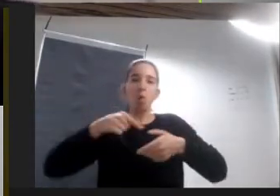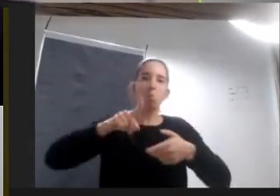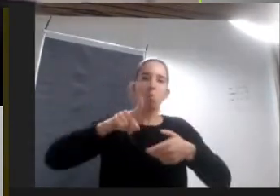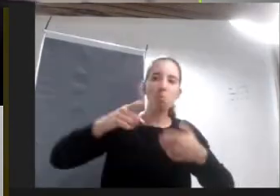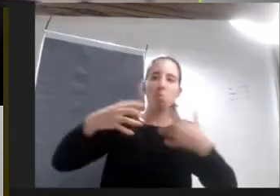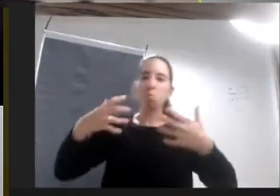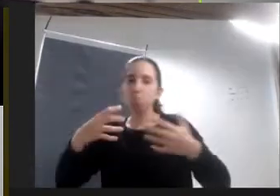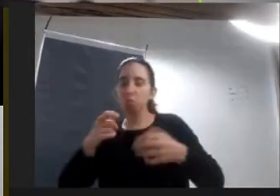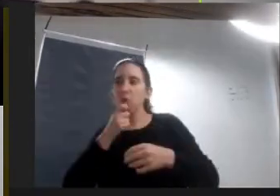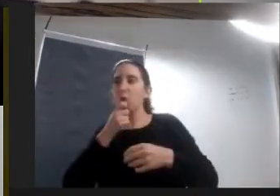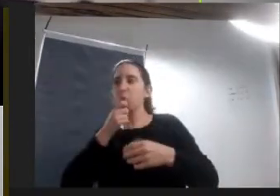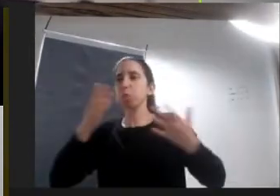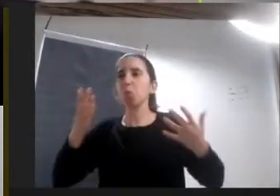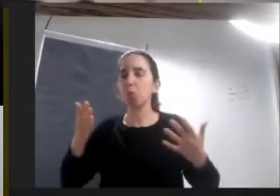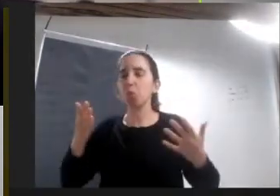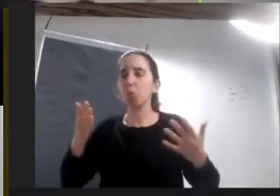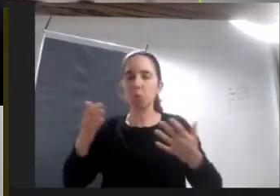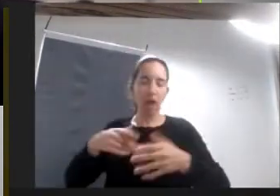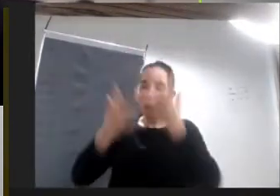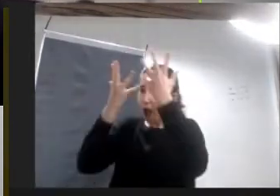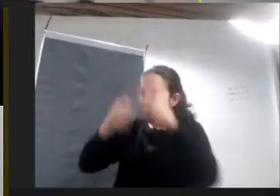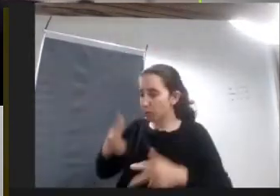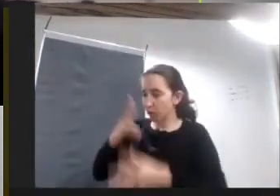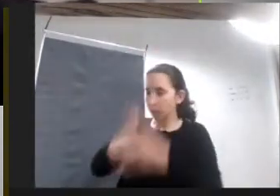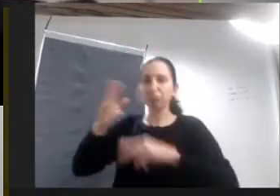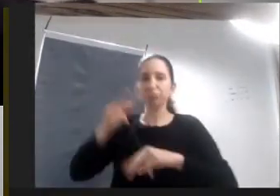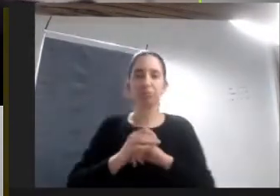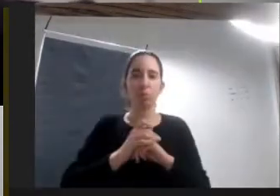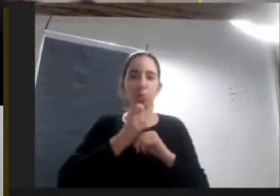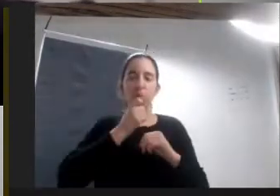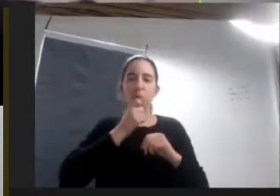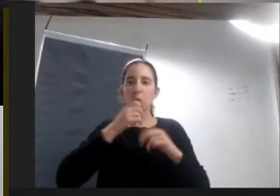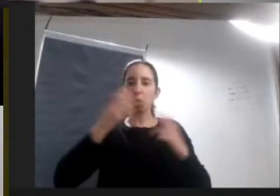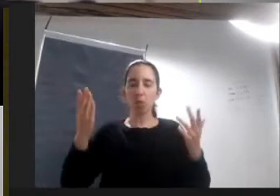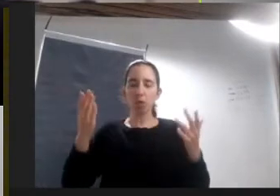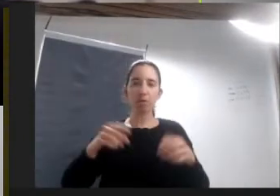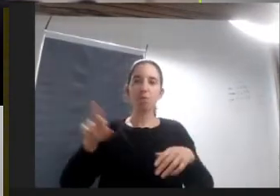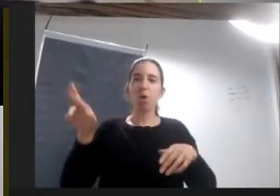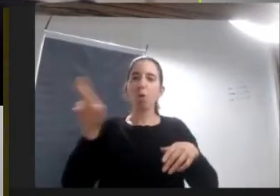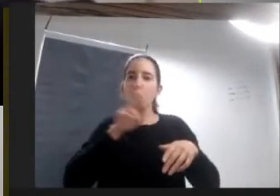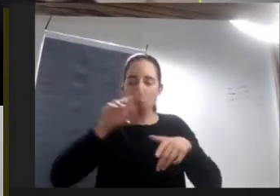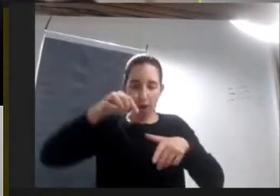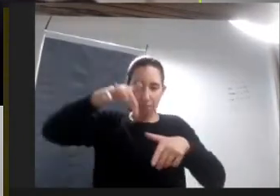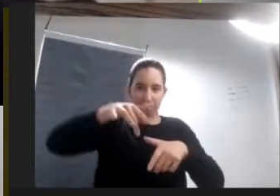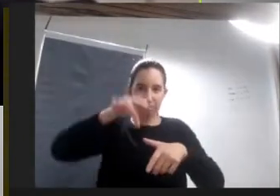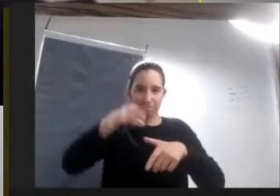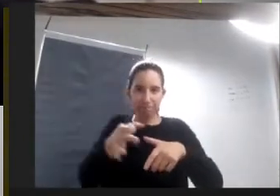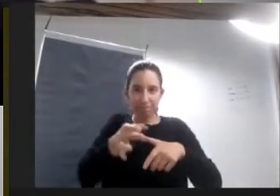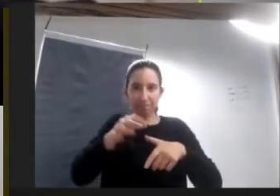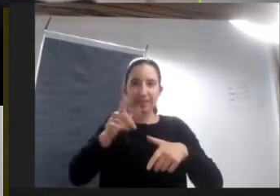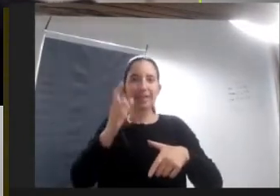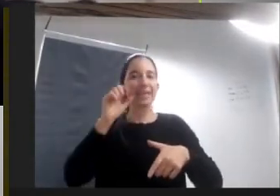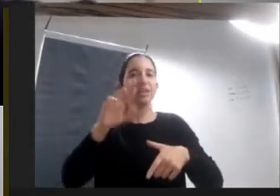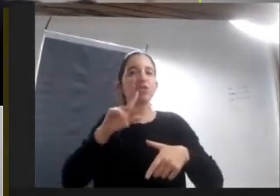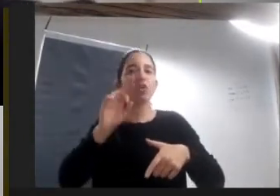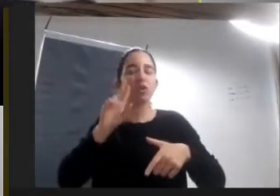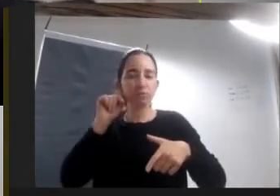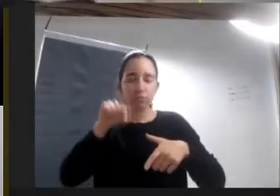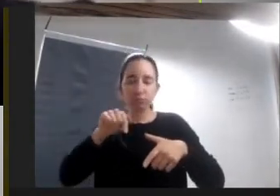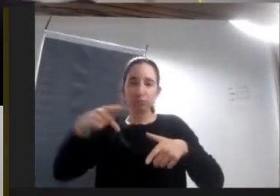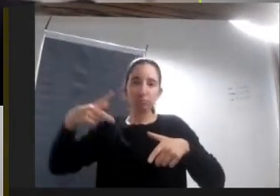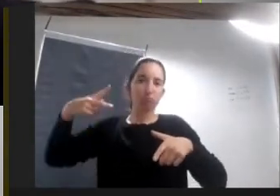el achicar quirúrgicamente el tamaño del clítoris o el esterilizar a la